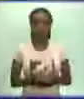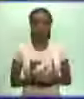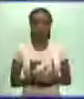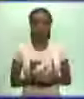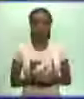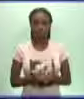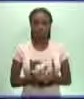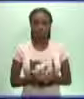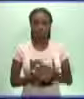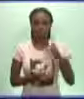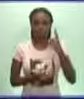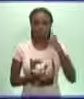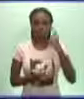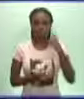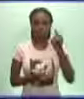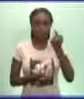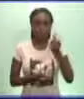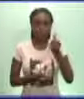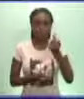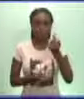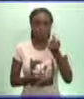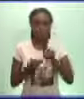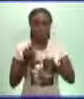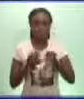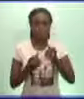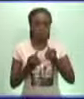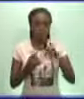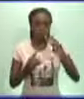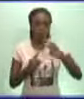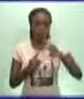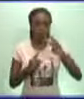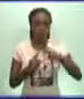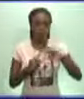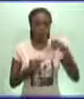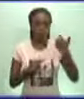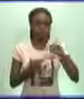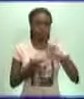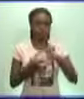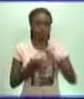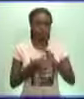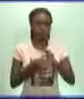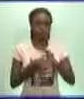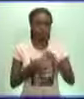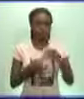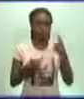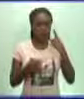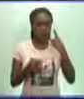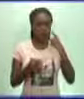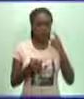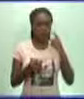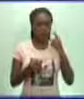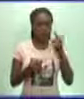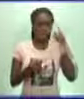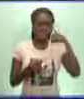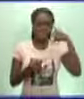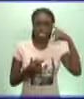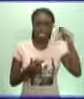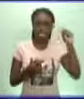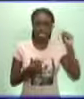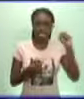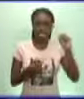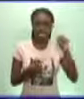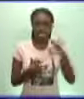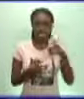Observando una de las teleclases del teleprofesor Yanquiel de décimo grado, donde presentaba algunas ideas relacionadas con la importancia